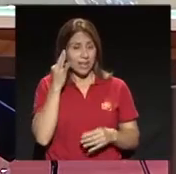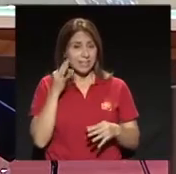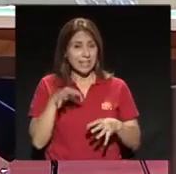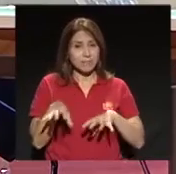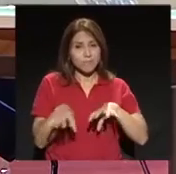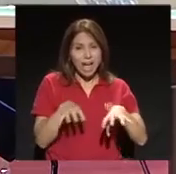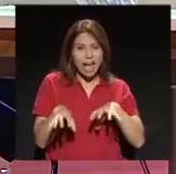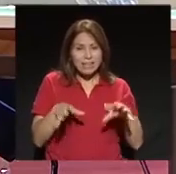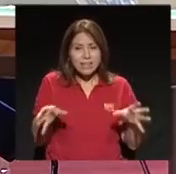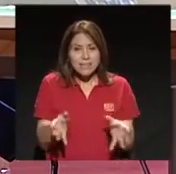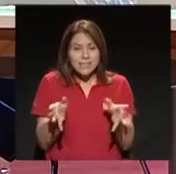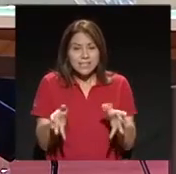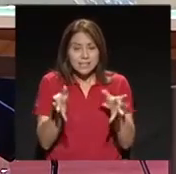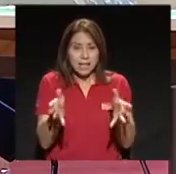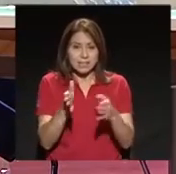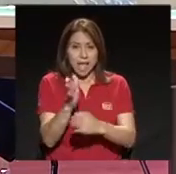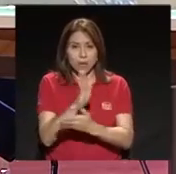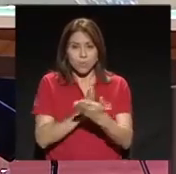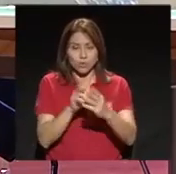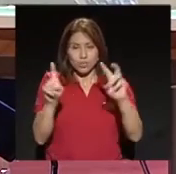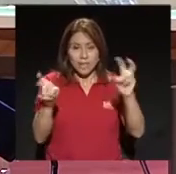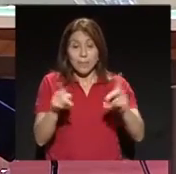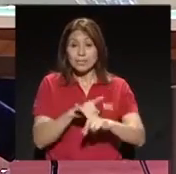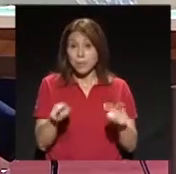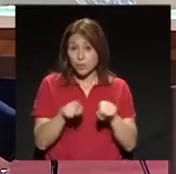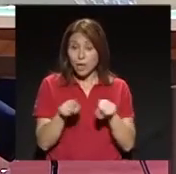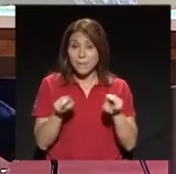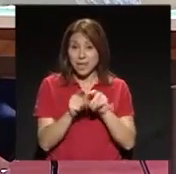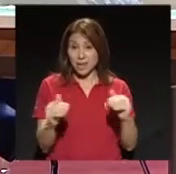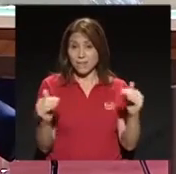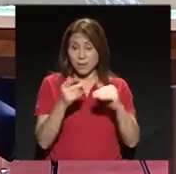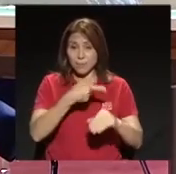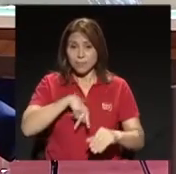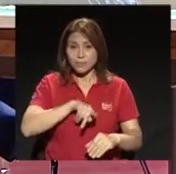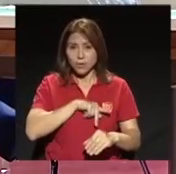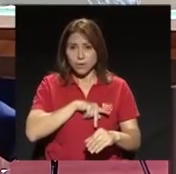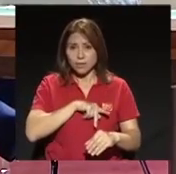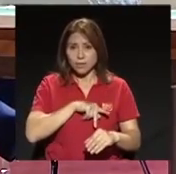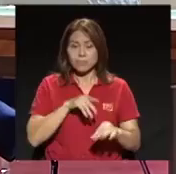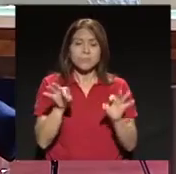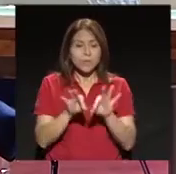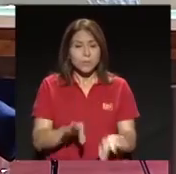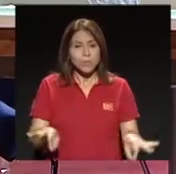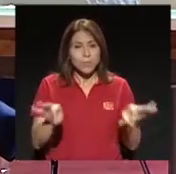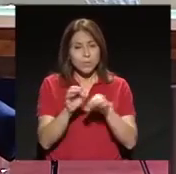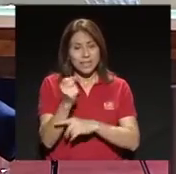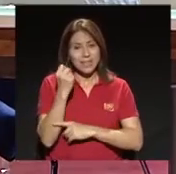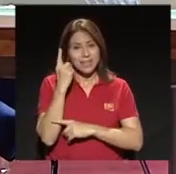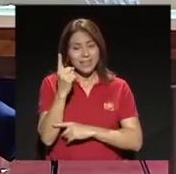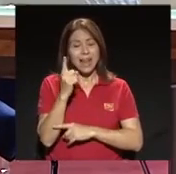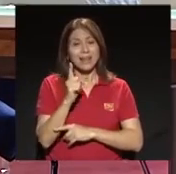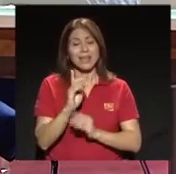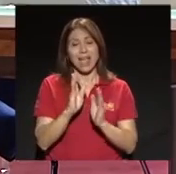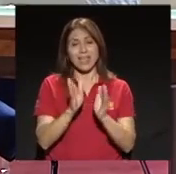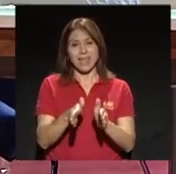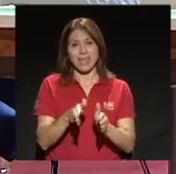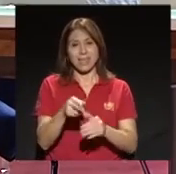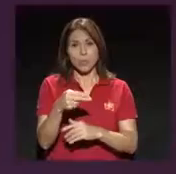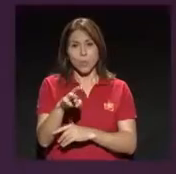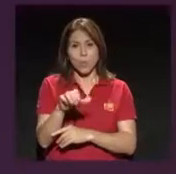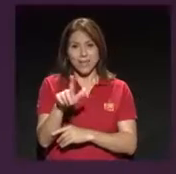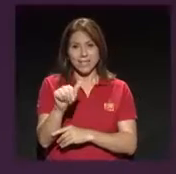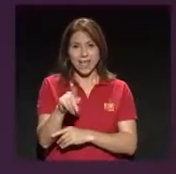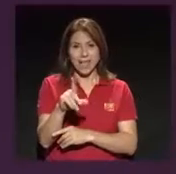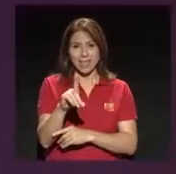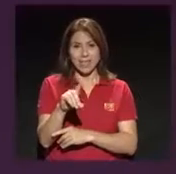de algunos temas, pero también a nivel personal, ¿verdad?, es muy importante entender que dejamos esa huella digital, ¿verdad?